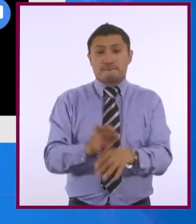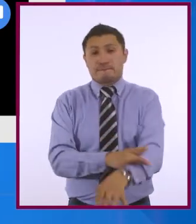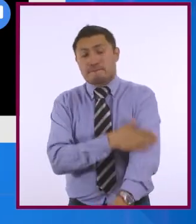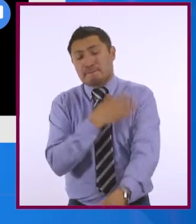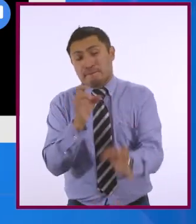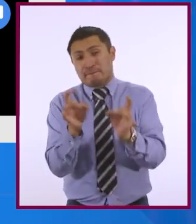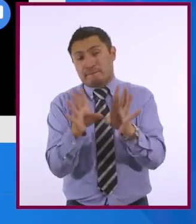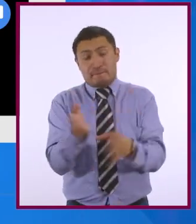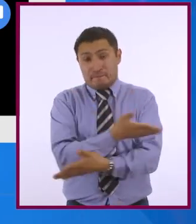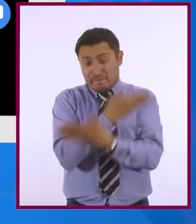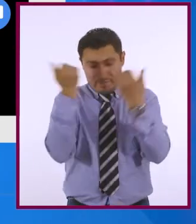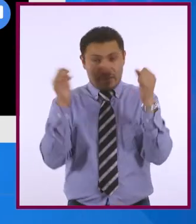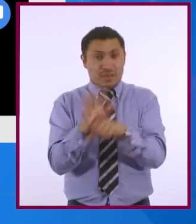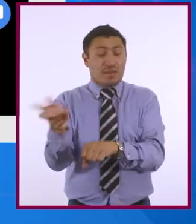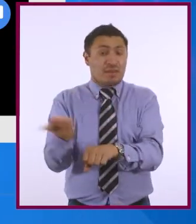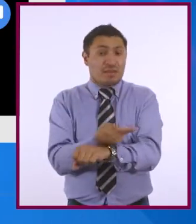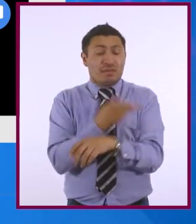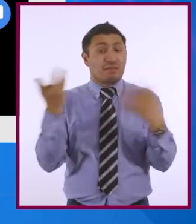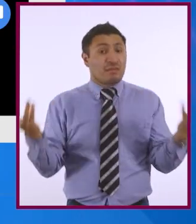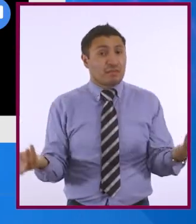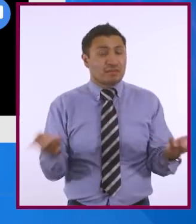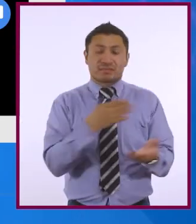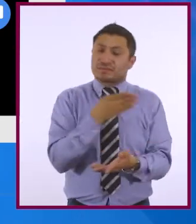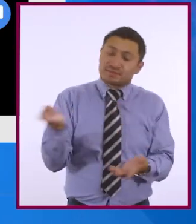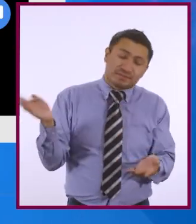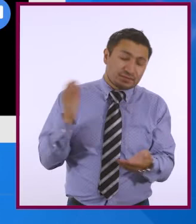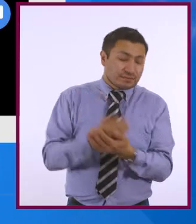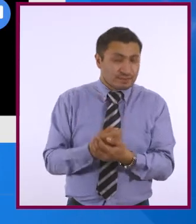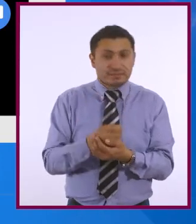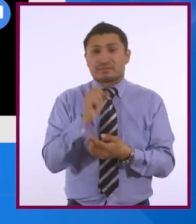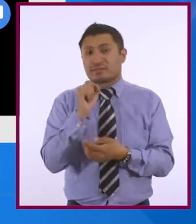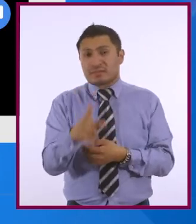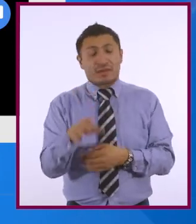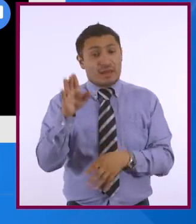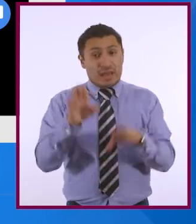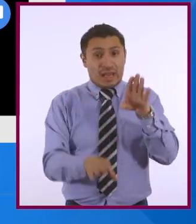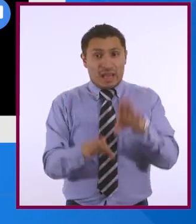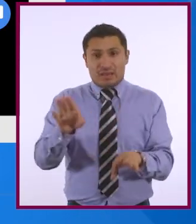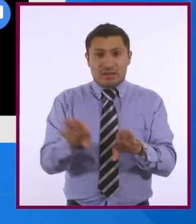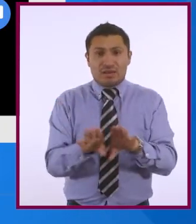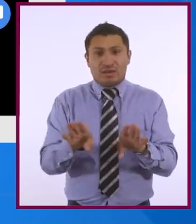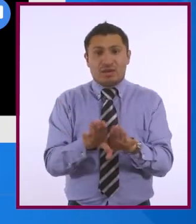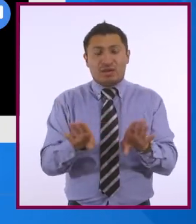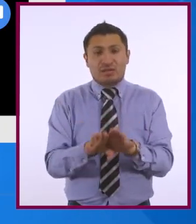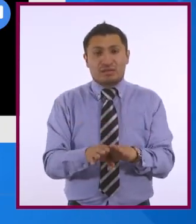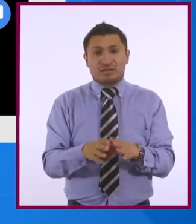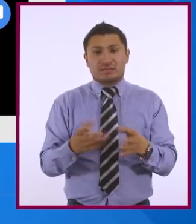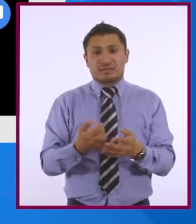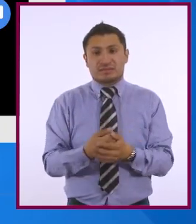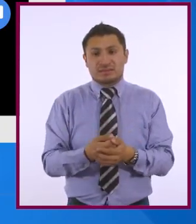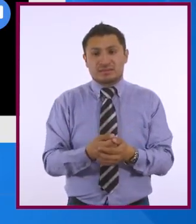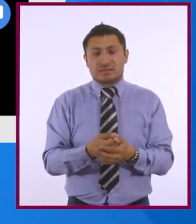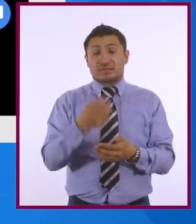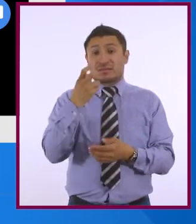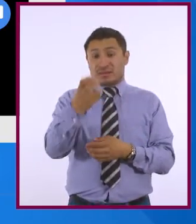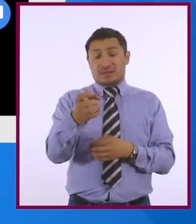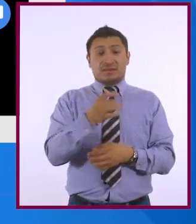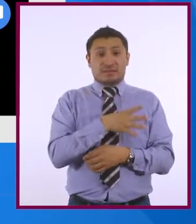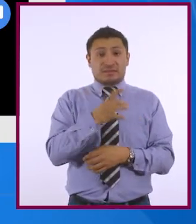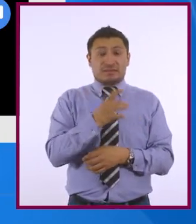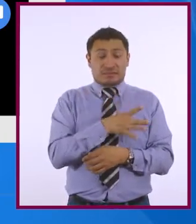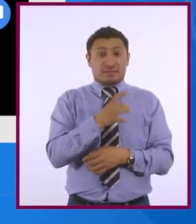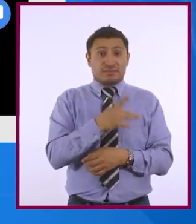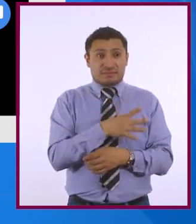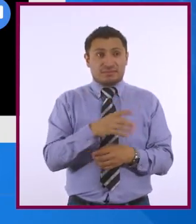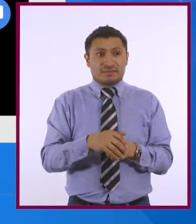repente no sabemos qué es lo que pasa. Y pues bueno, viene mucho también, no siempre, pero viene mucho de este miedo,